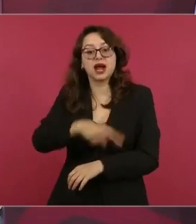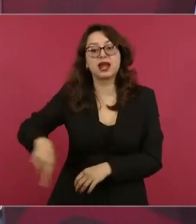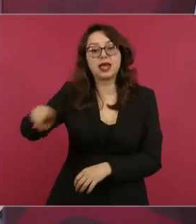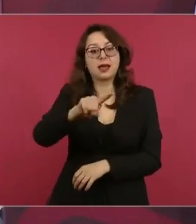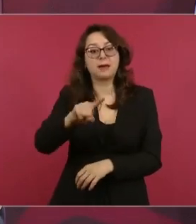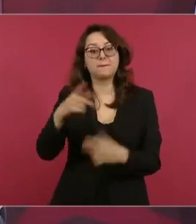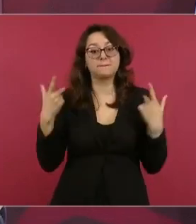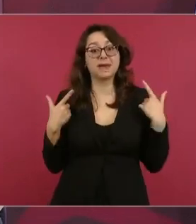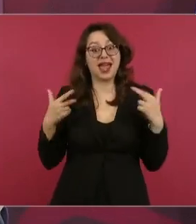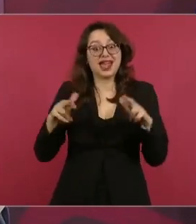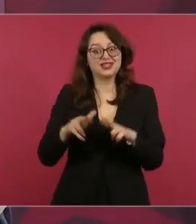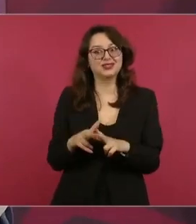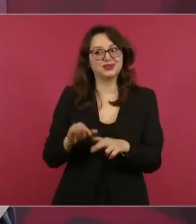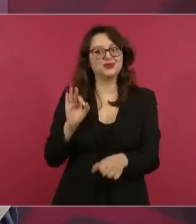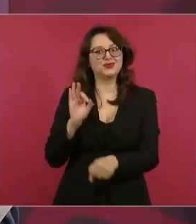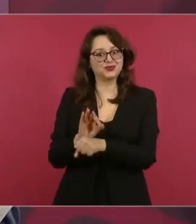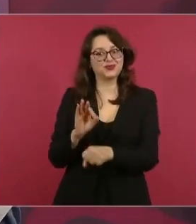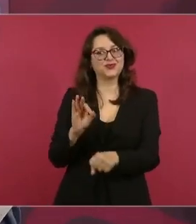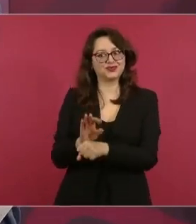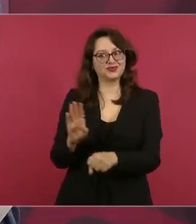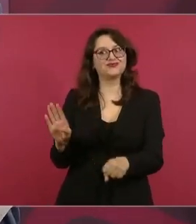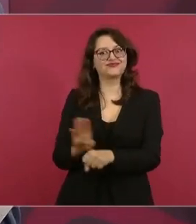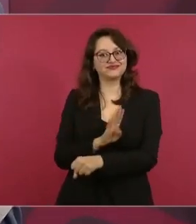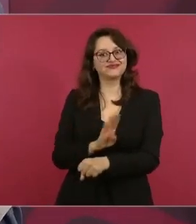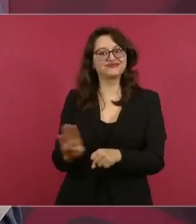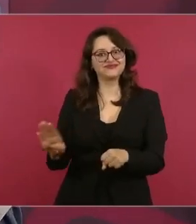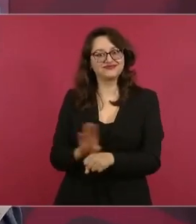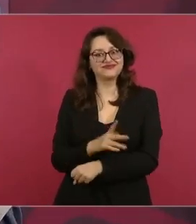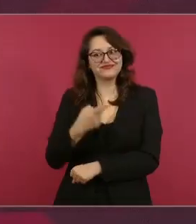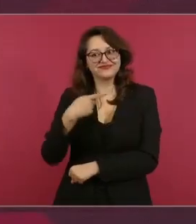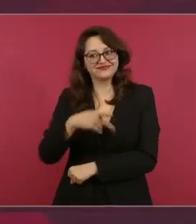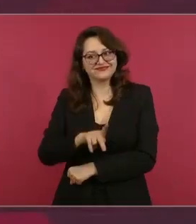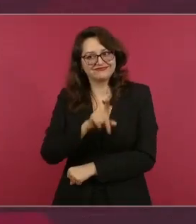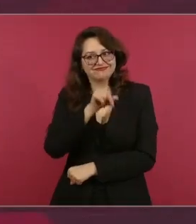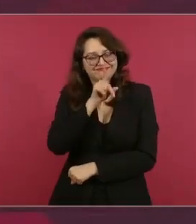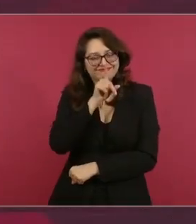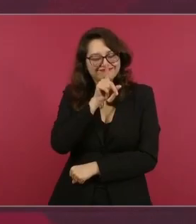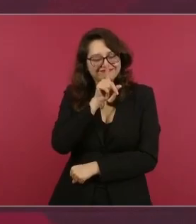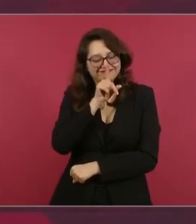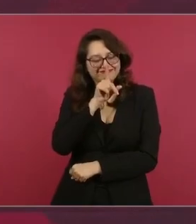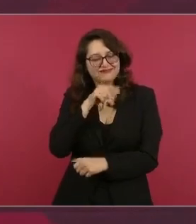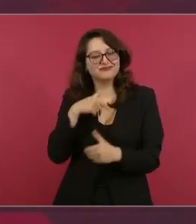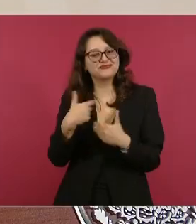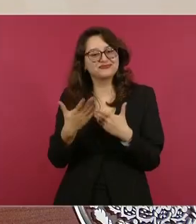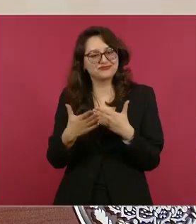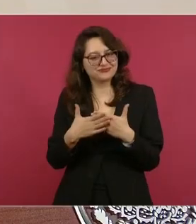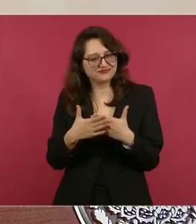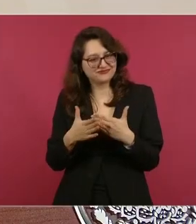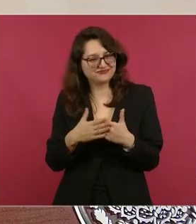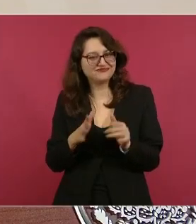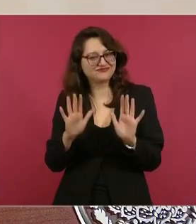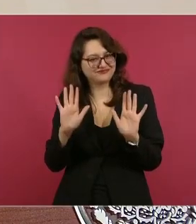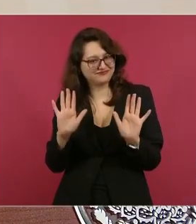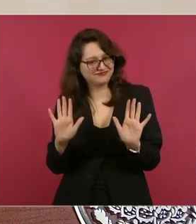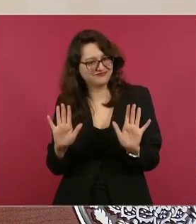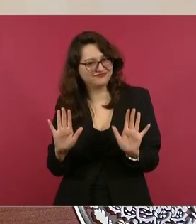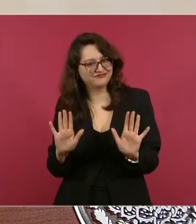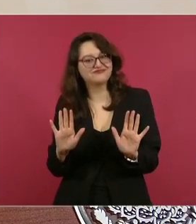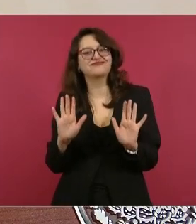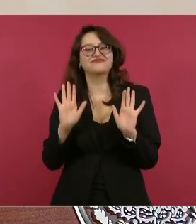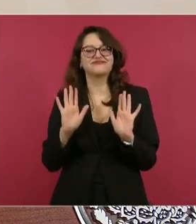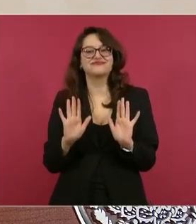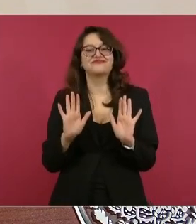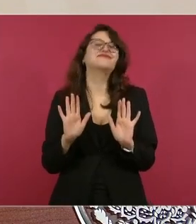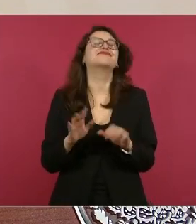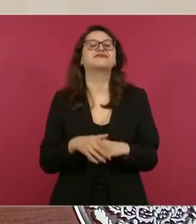quede pendiente, ¿verdad? Porque, a ver, ya salió en la televisión que se